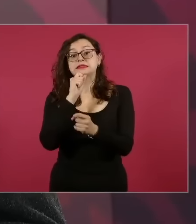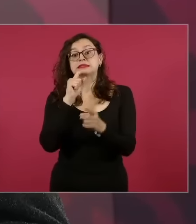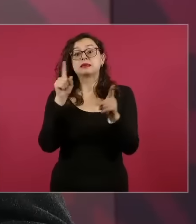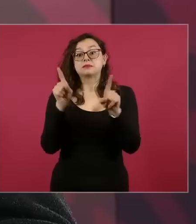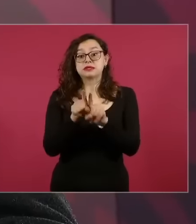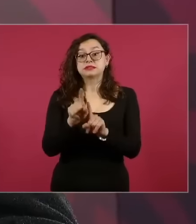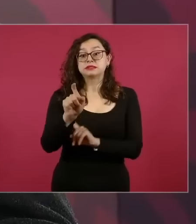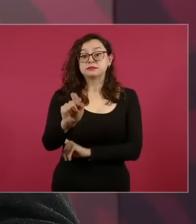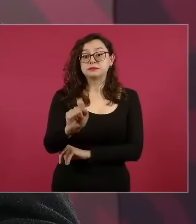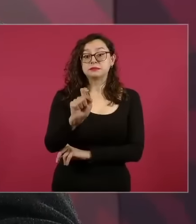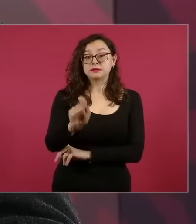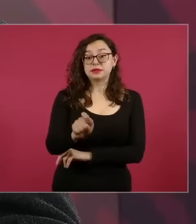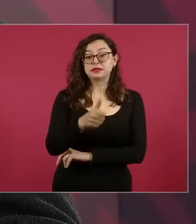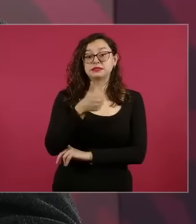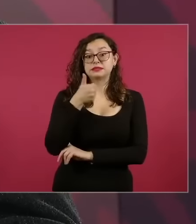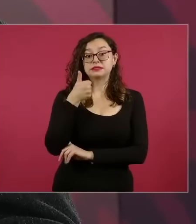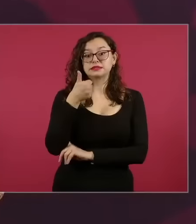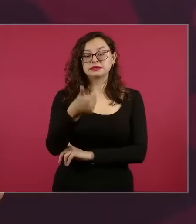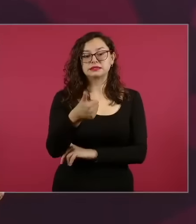26